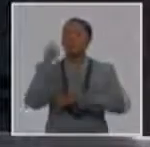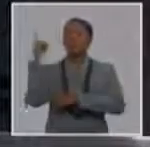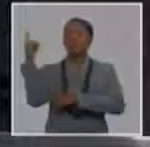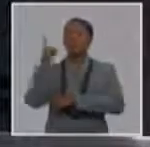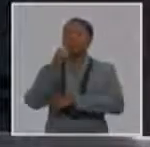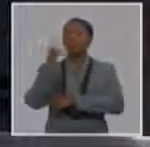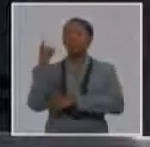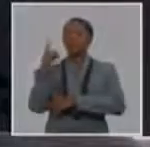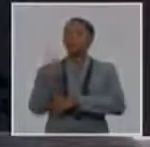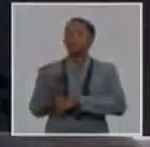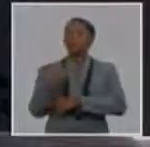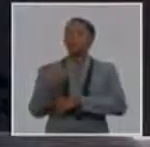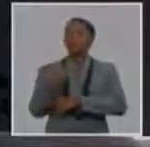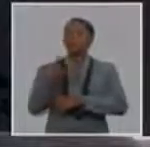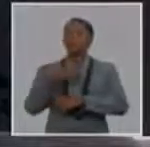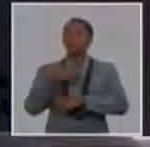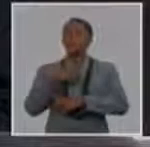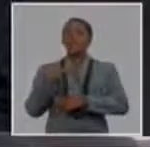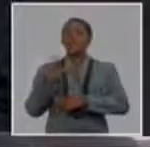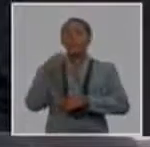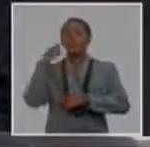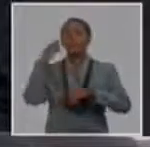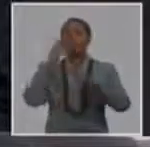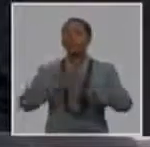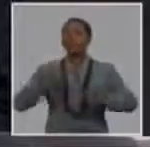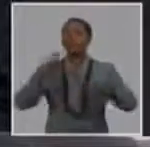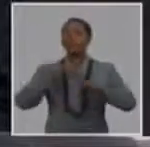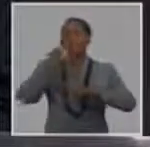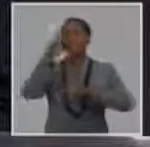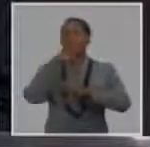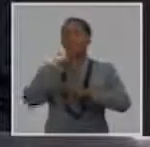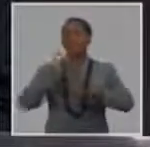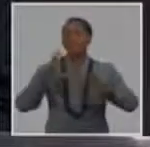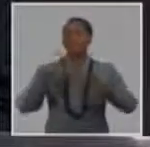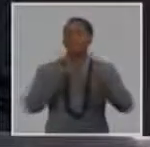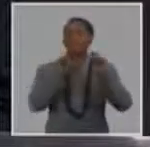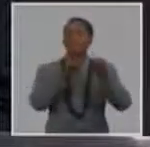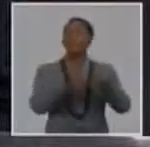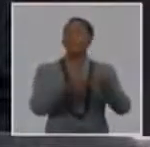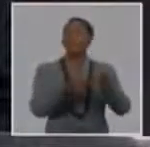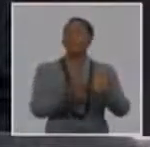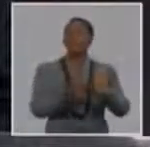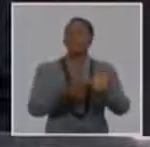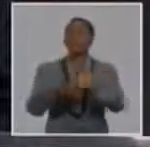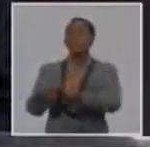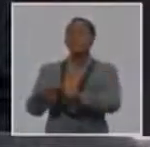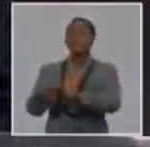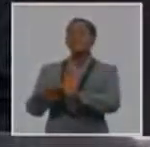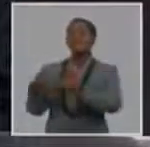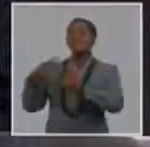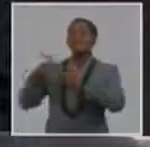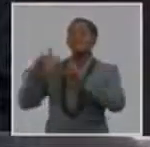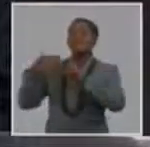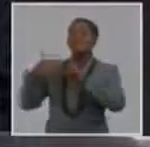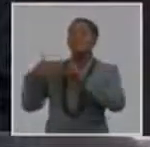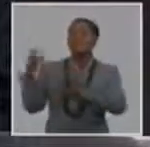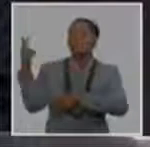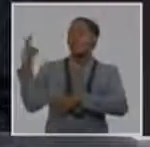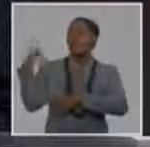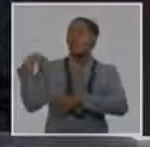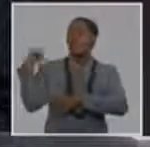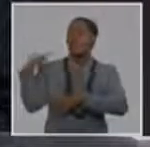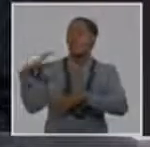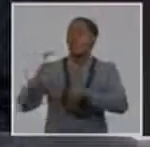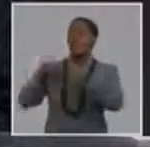proyecto del Programa Nacional de Ciencia y Técnica del CIMA, que también es un reflejo de la prioridad y del nivel de innovación, el nivel